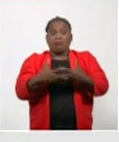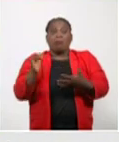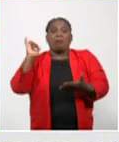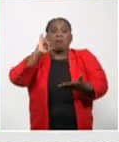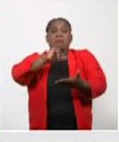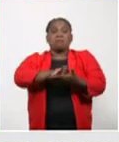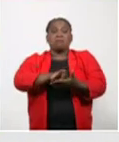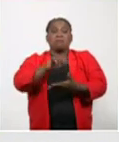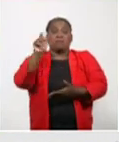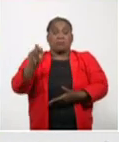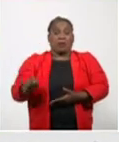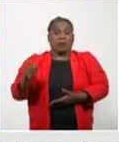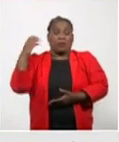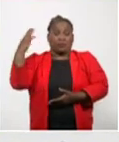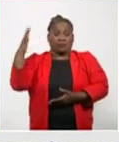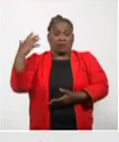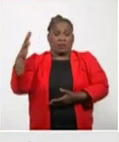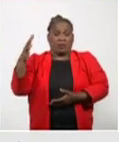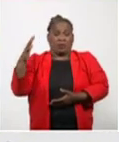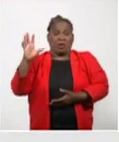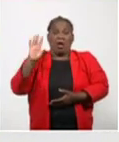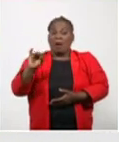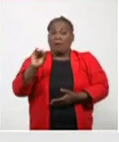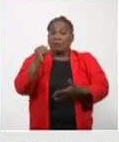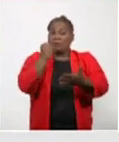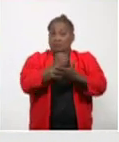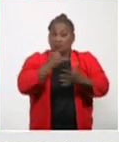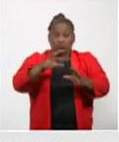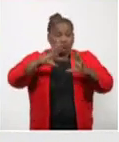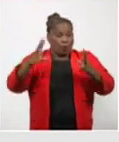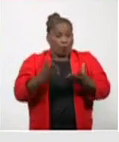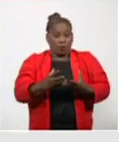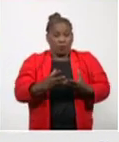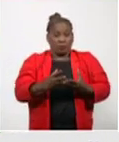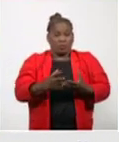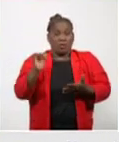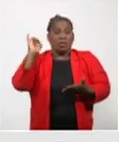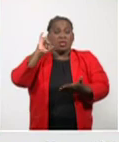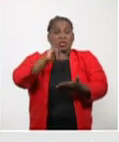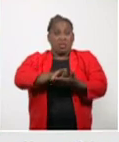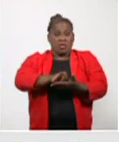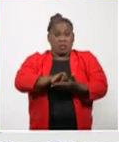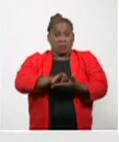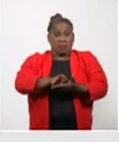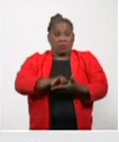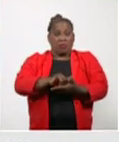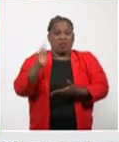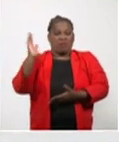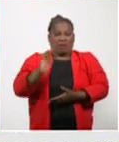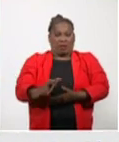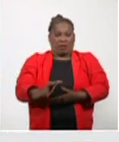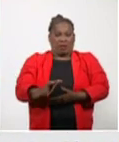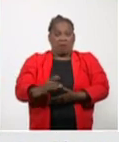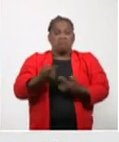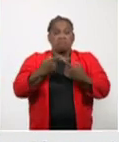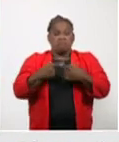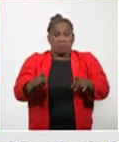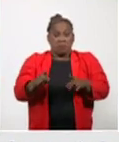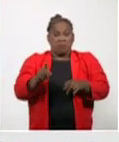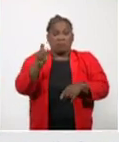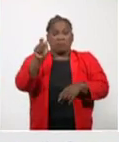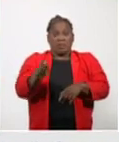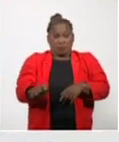Estamos hablando de todos los casos confirmados. Porque los importados es el que viene con... Pero estos son personas que se han